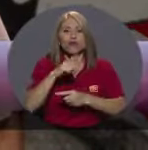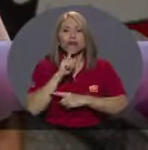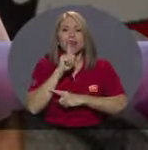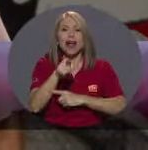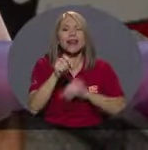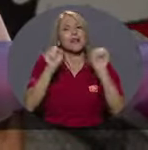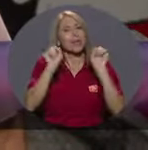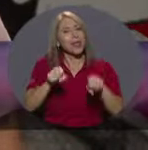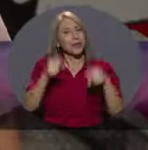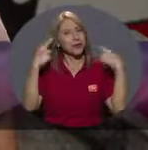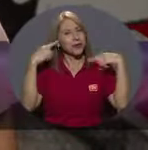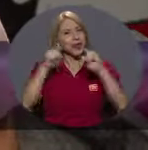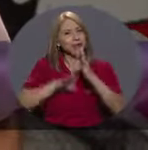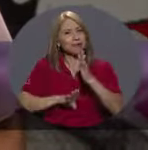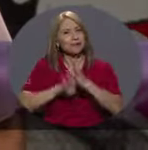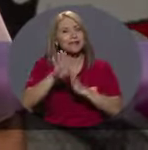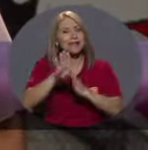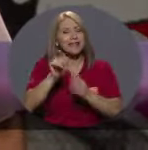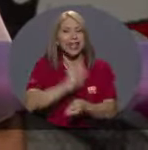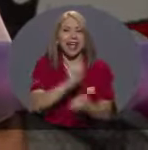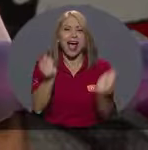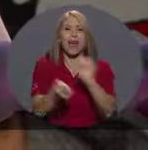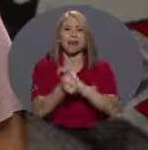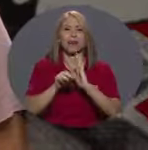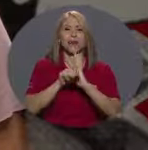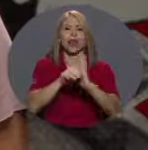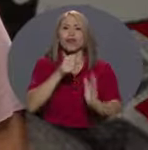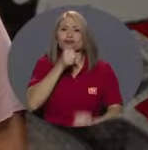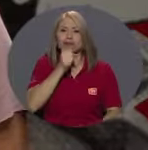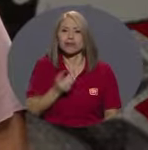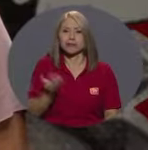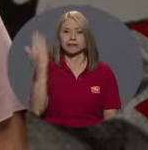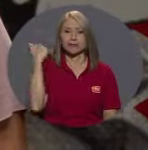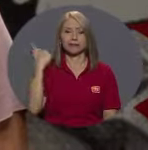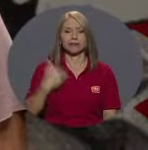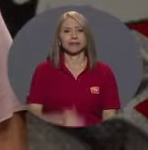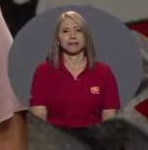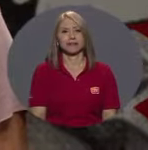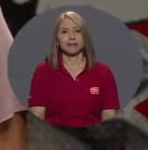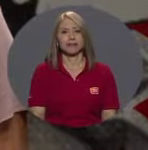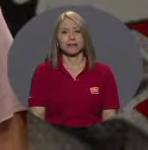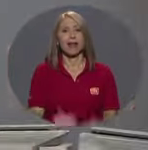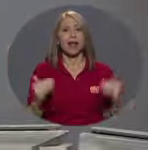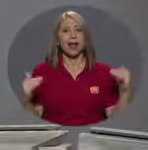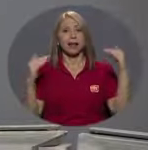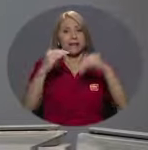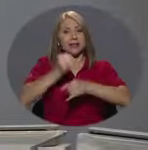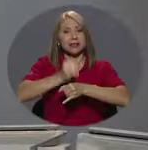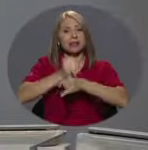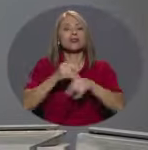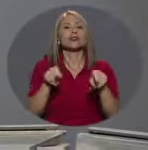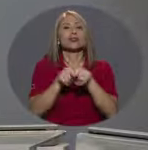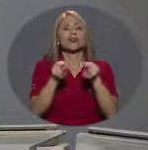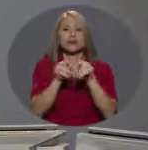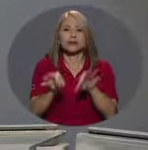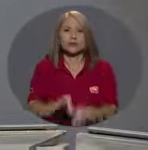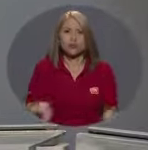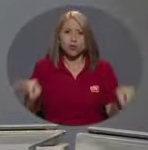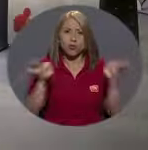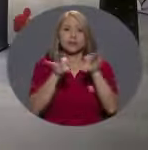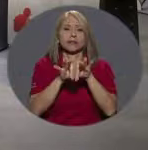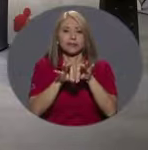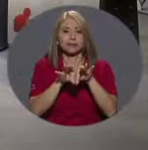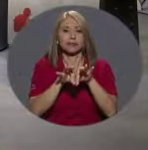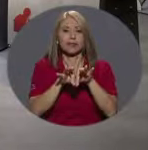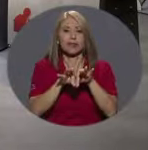más avances y cambiar al final todo ese paradigma en el que hemos estado viviendo. A nivel institucional también es muy